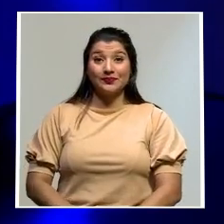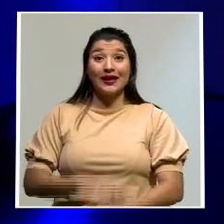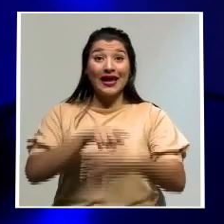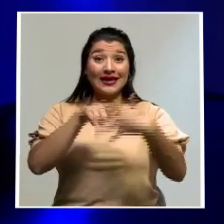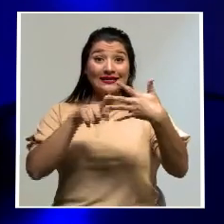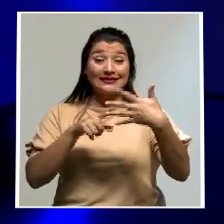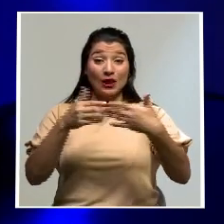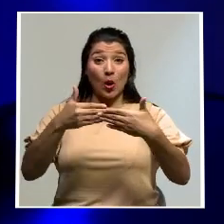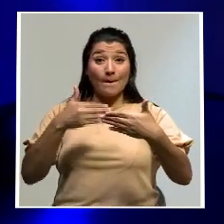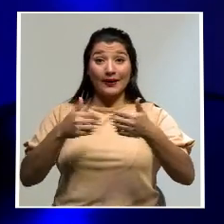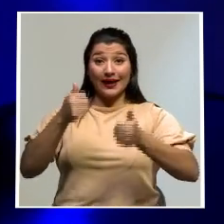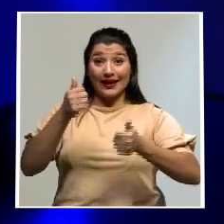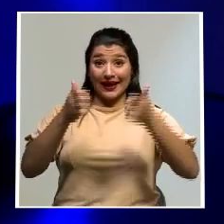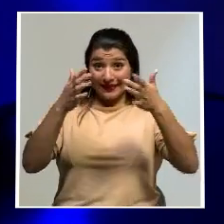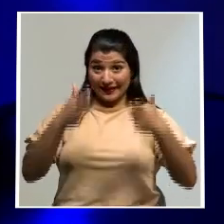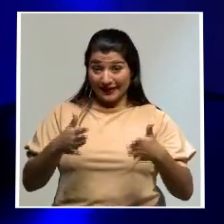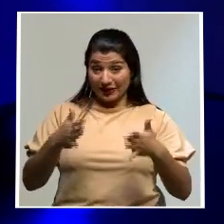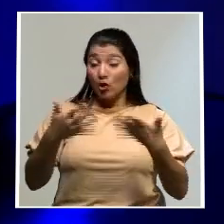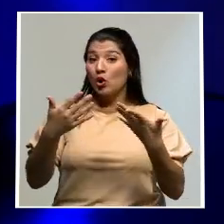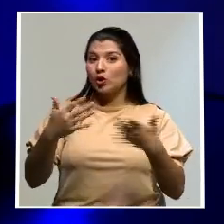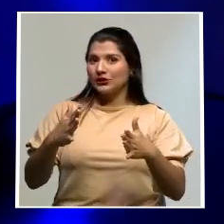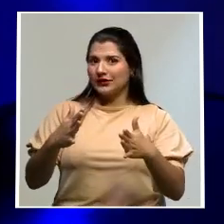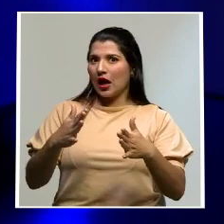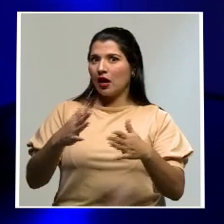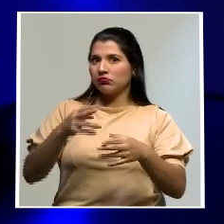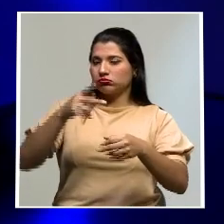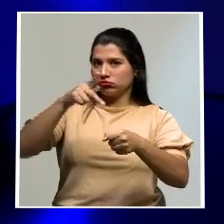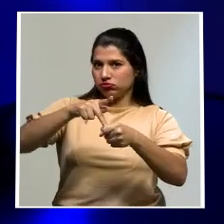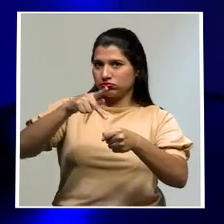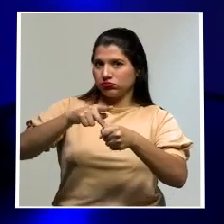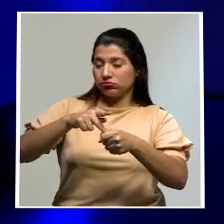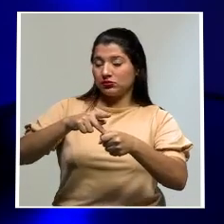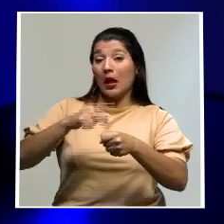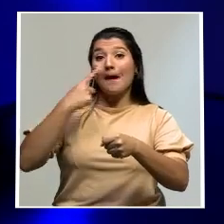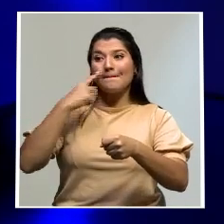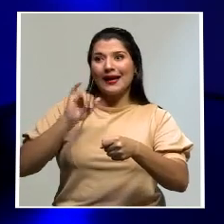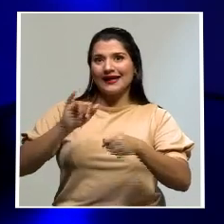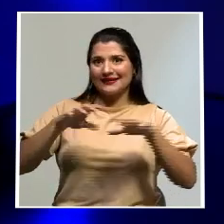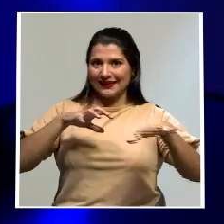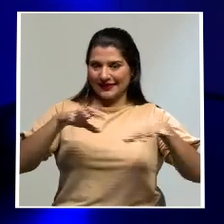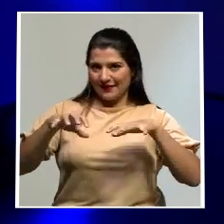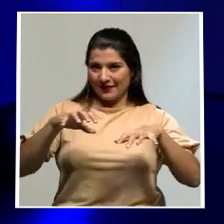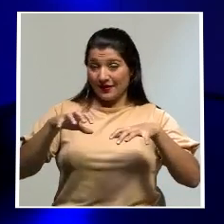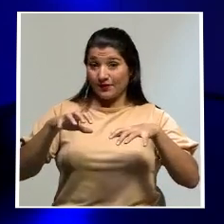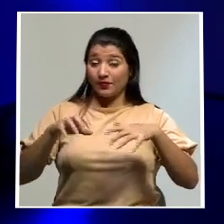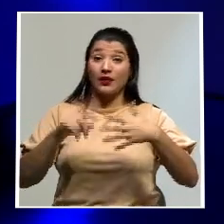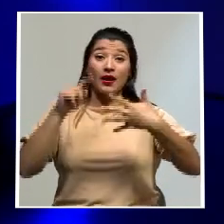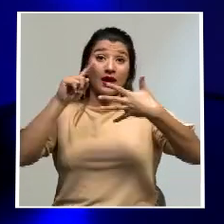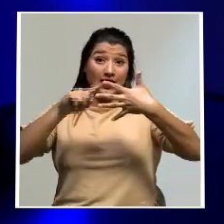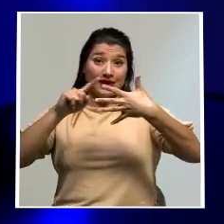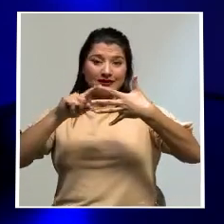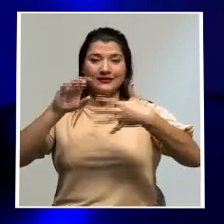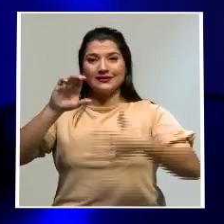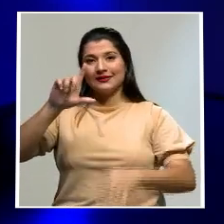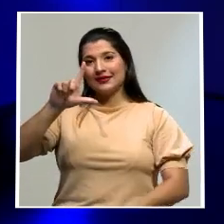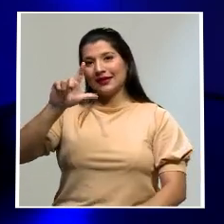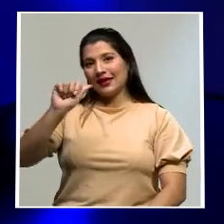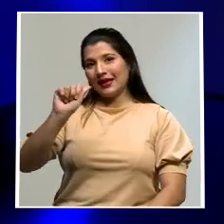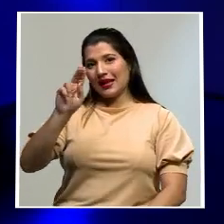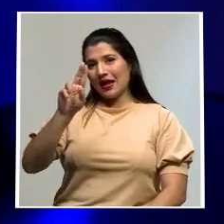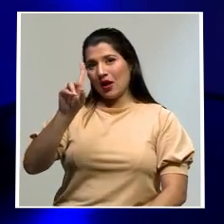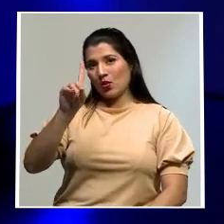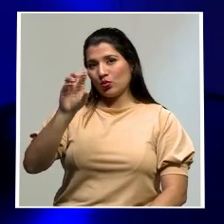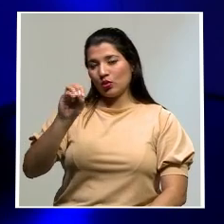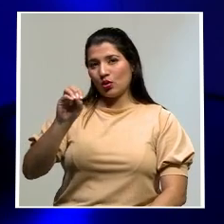personas presentaron su nombre para esta elección interna. Uno de ellos es Claudio Alpizar